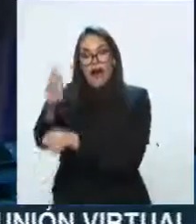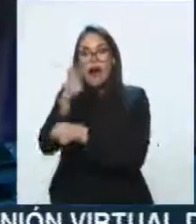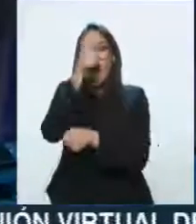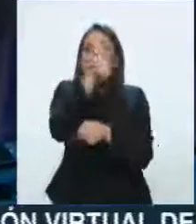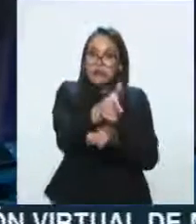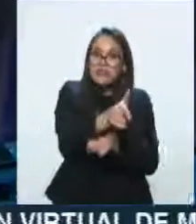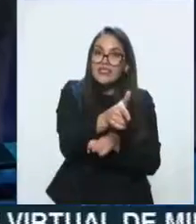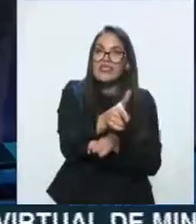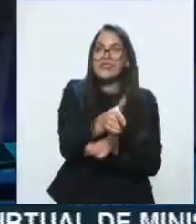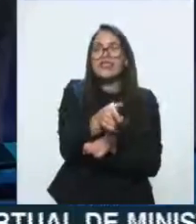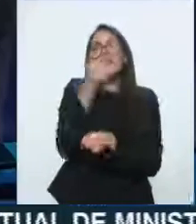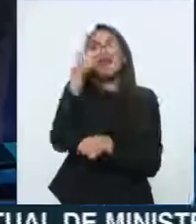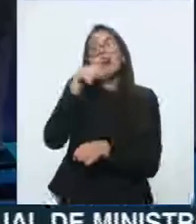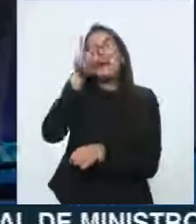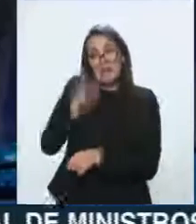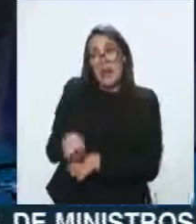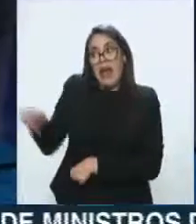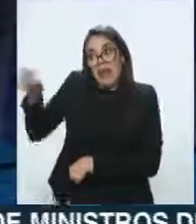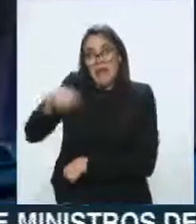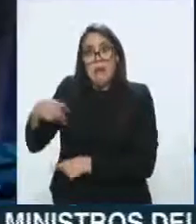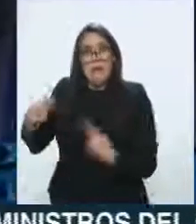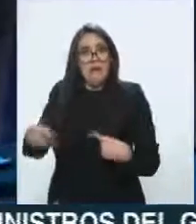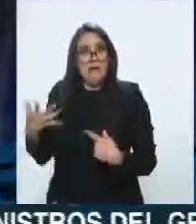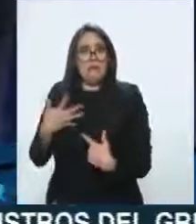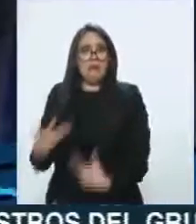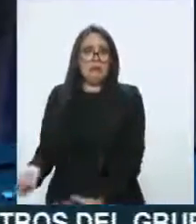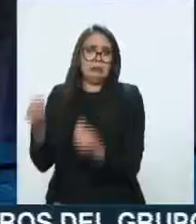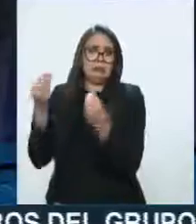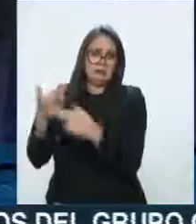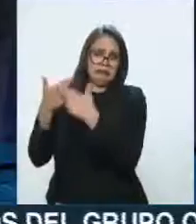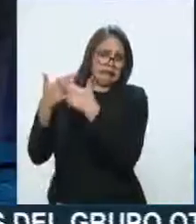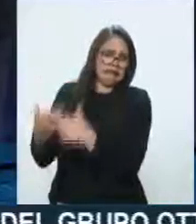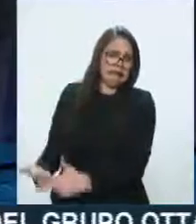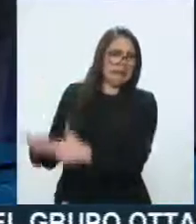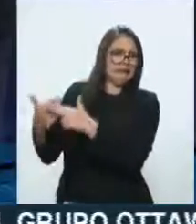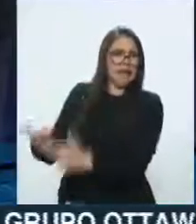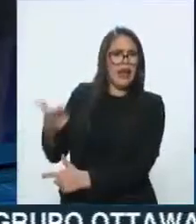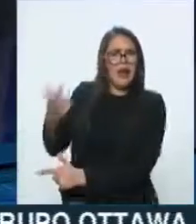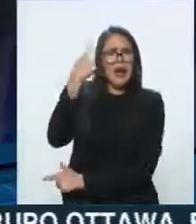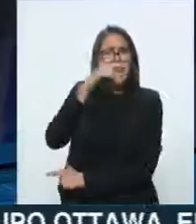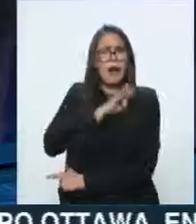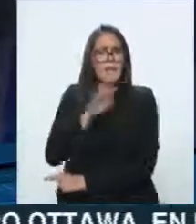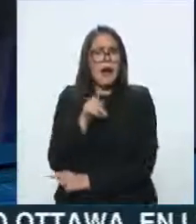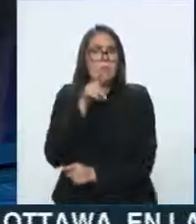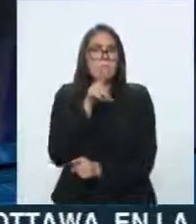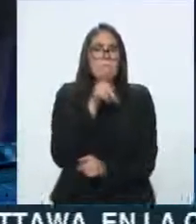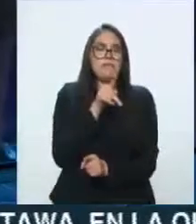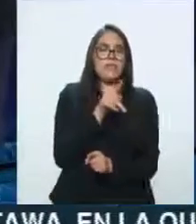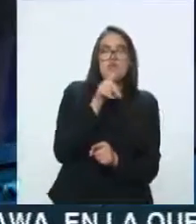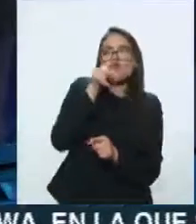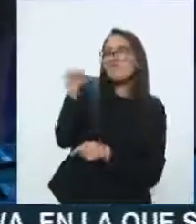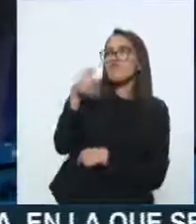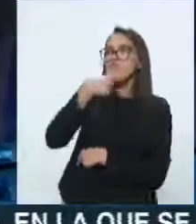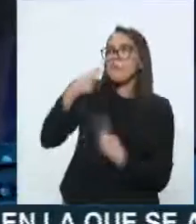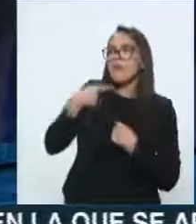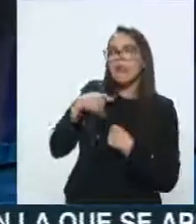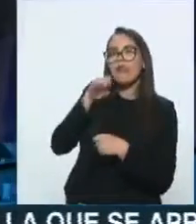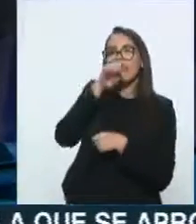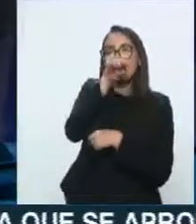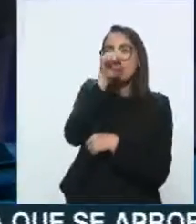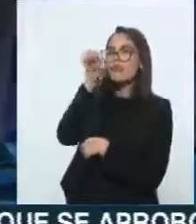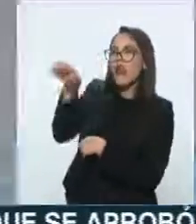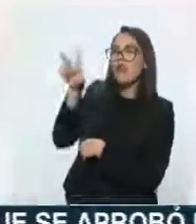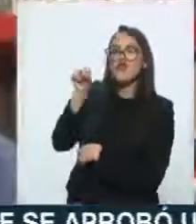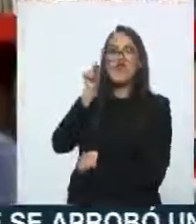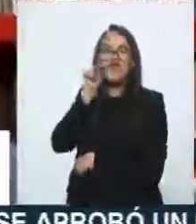maquillar todas sus operaciones. Sí, yo creo que ahí lo que tenemos que, como dicen en las películas de detectives,